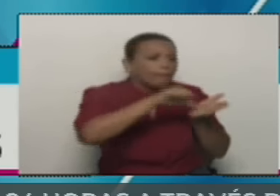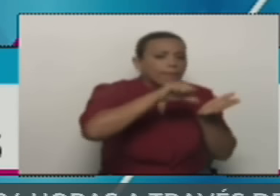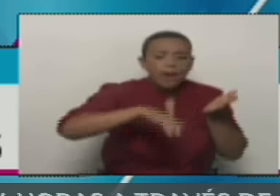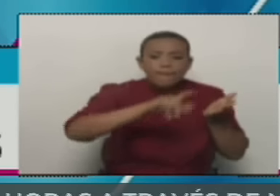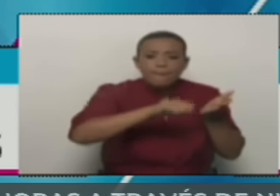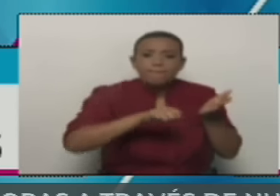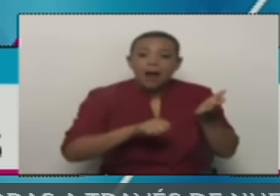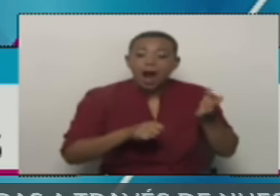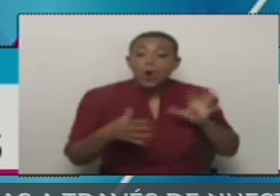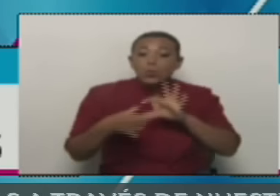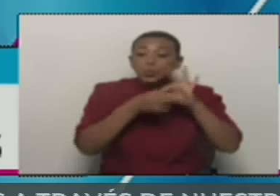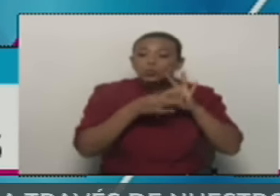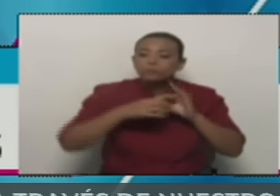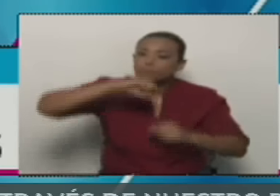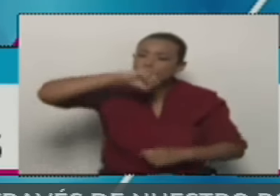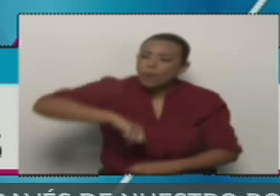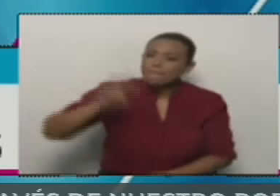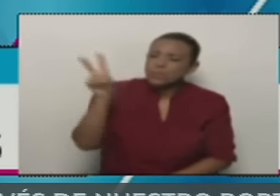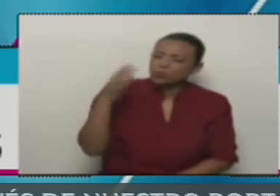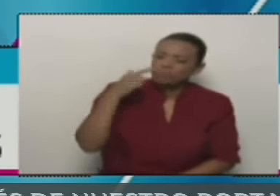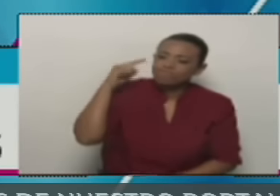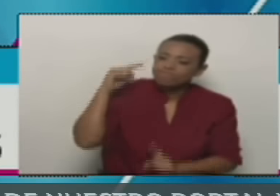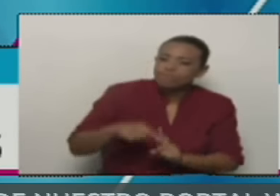de la patria grande,